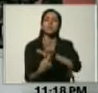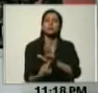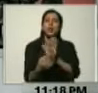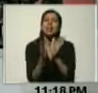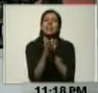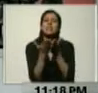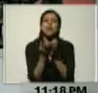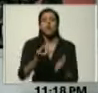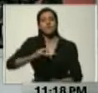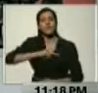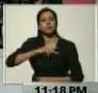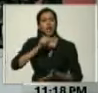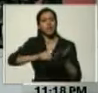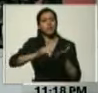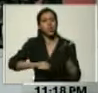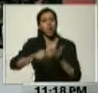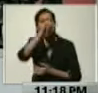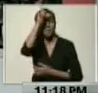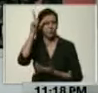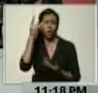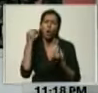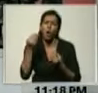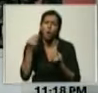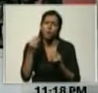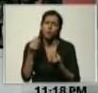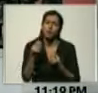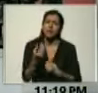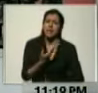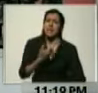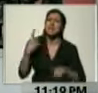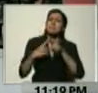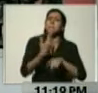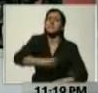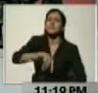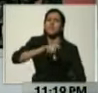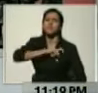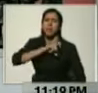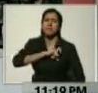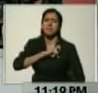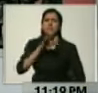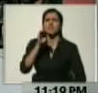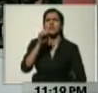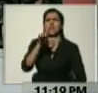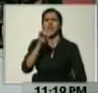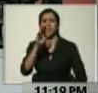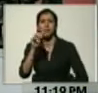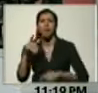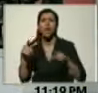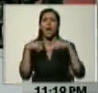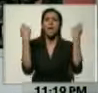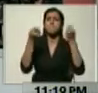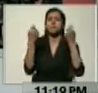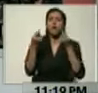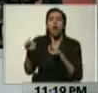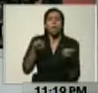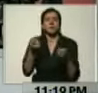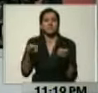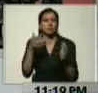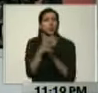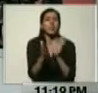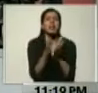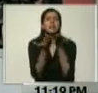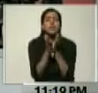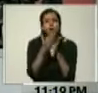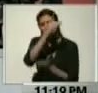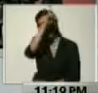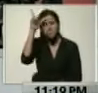porque ¿cómo se puede explicar que el expresidente Felipe González, Felipillo, haga una charla exponencial del libro? Muy sencillo. Primero,